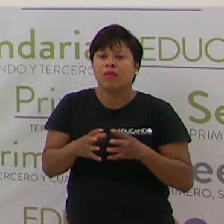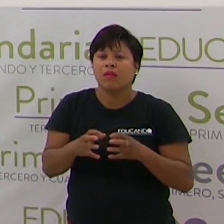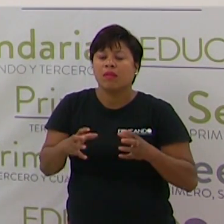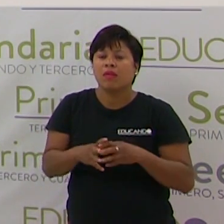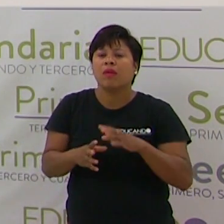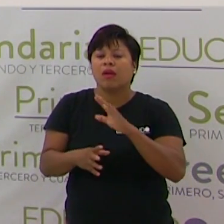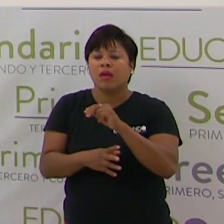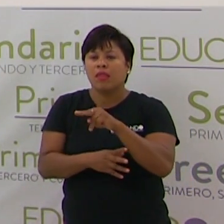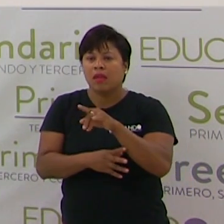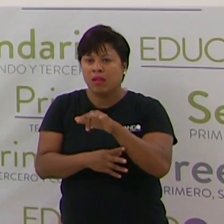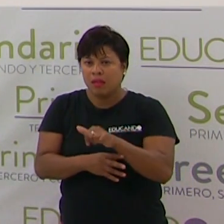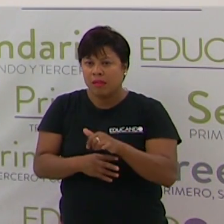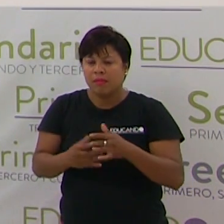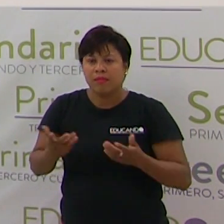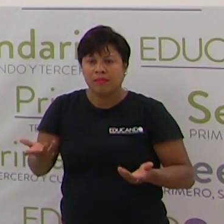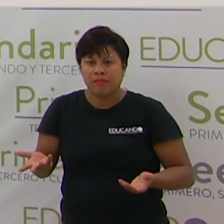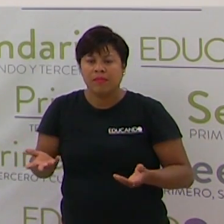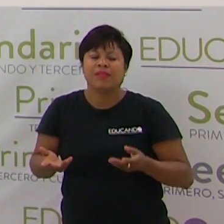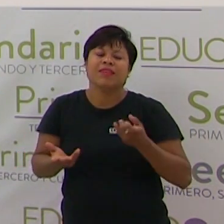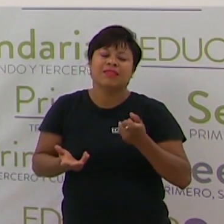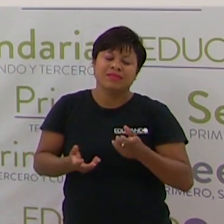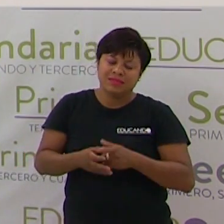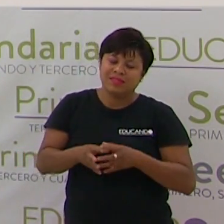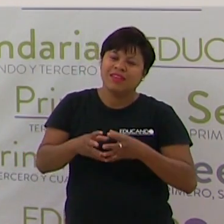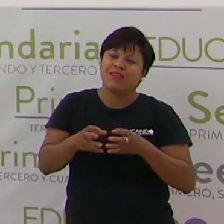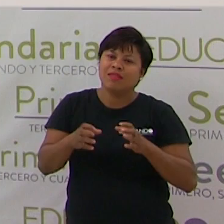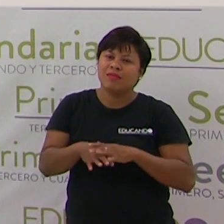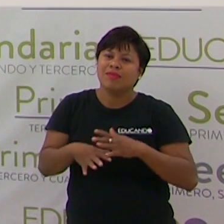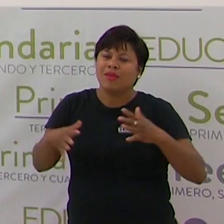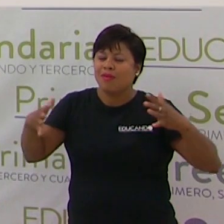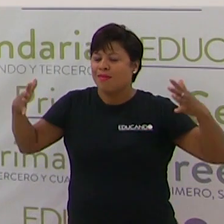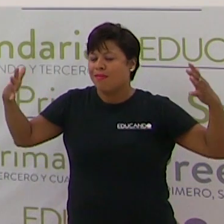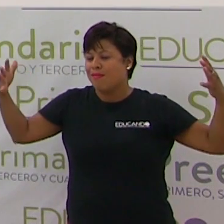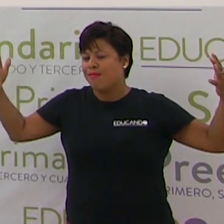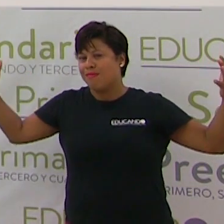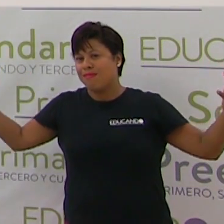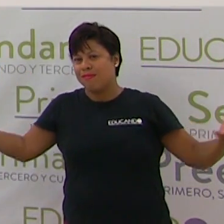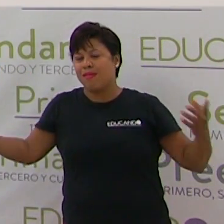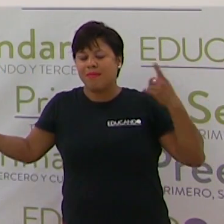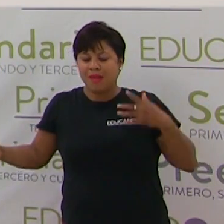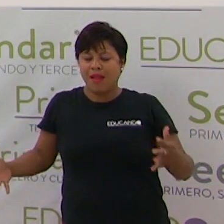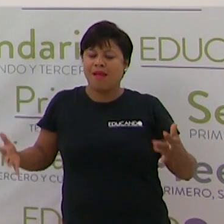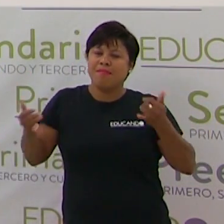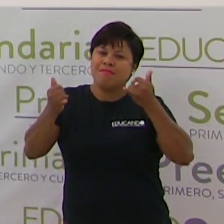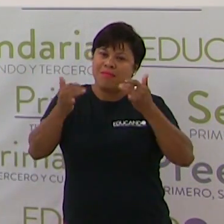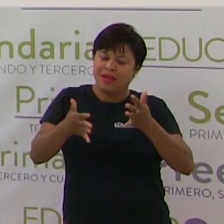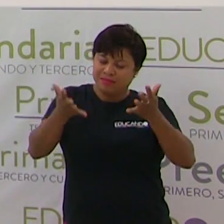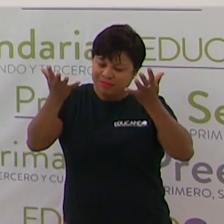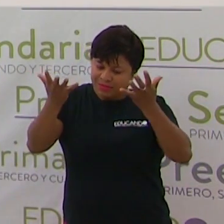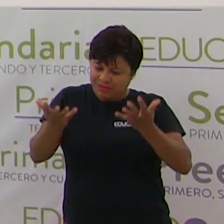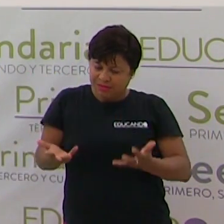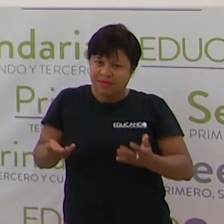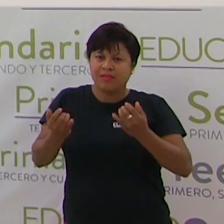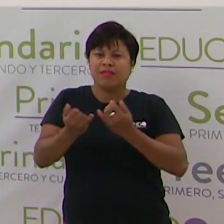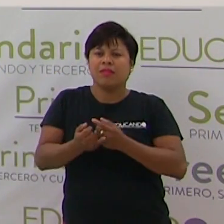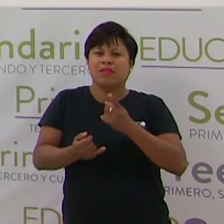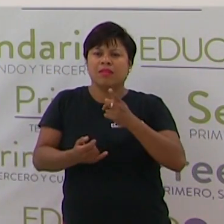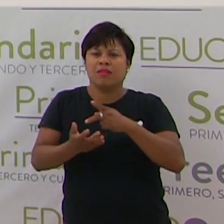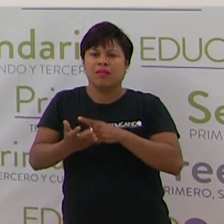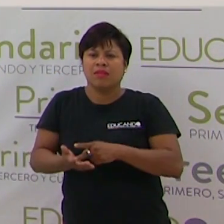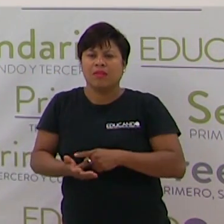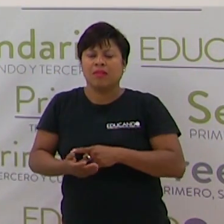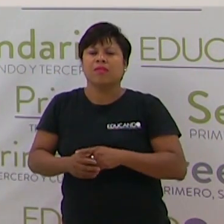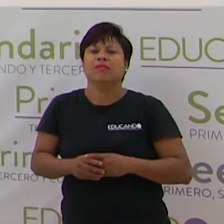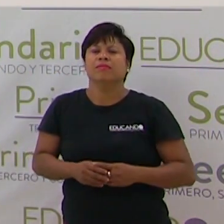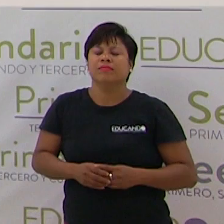cadena? Pues de algodón, porque necesito muchísimo para que pese lo mismo que 1 kilo de